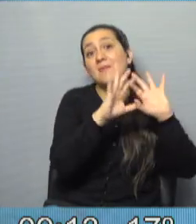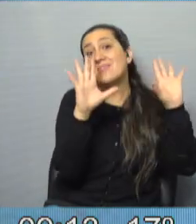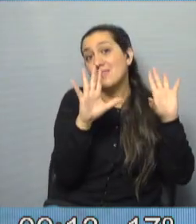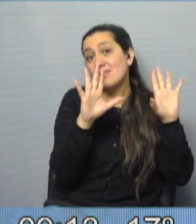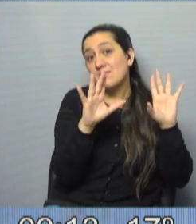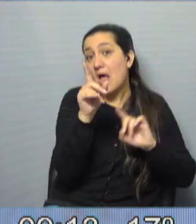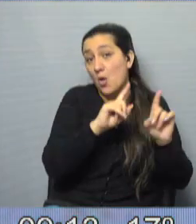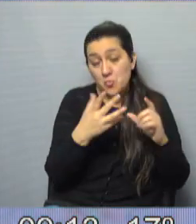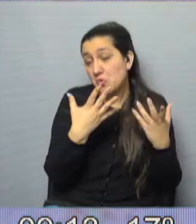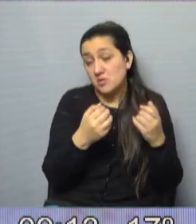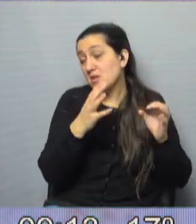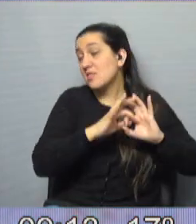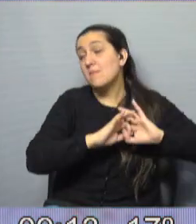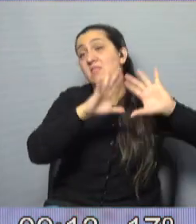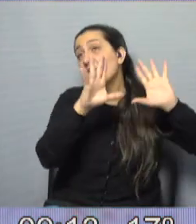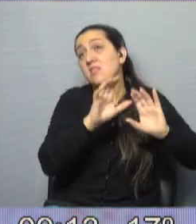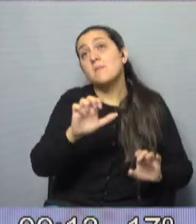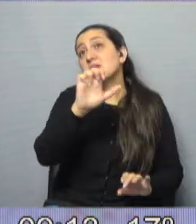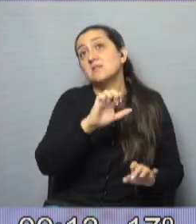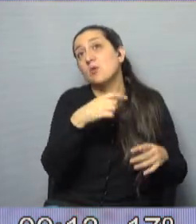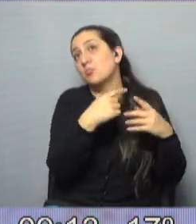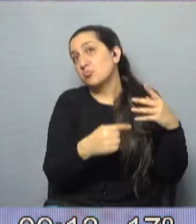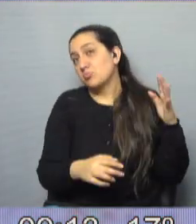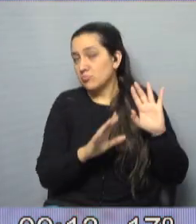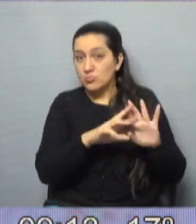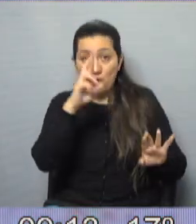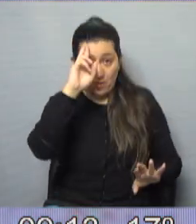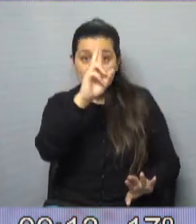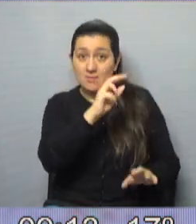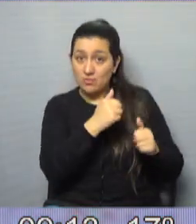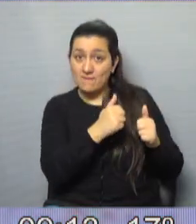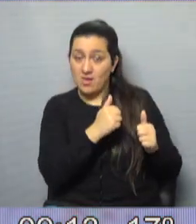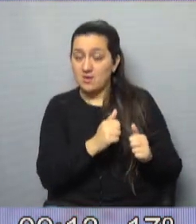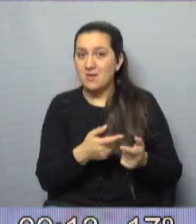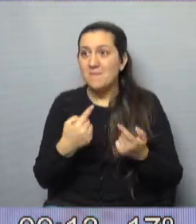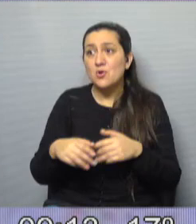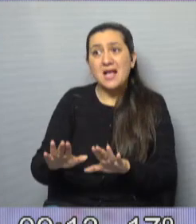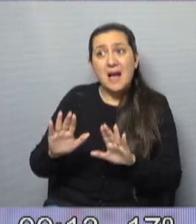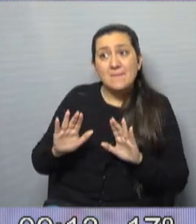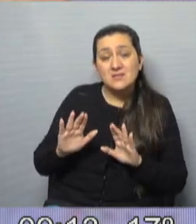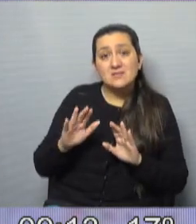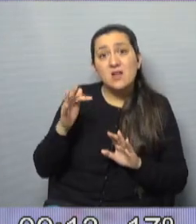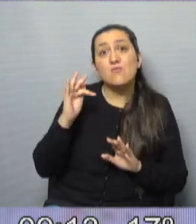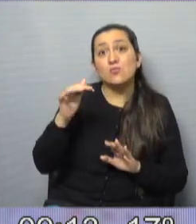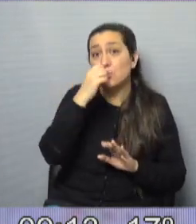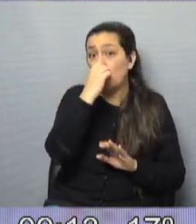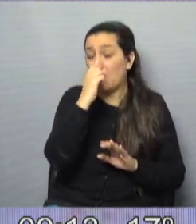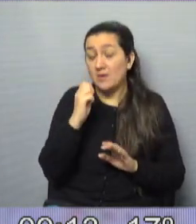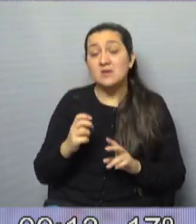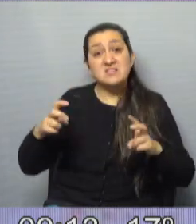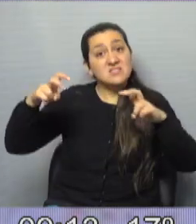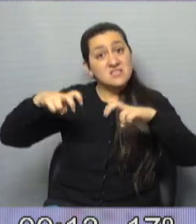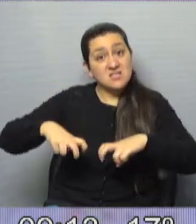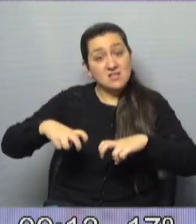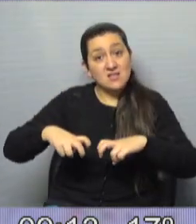ser independientes, quieren ser empresarios, bueno, lo respetamos. Pero capaz que mañana se sientan con ellos y deciden